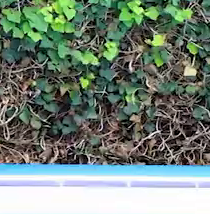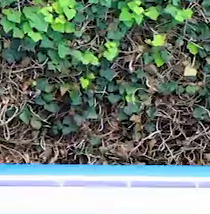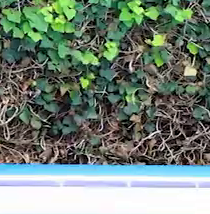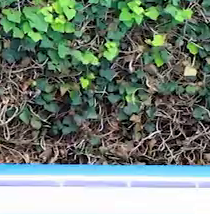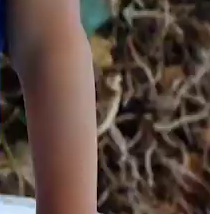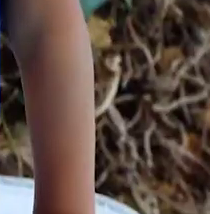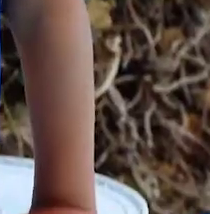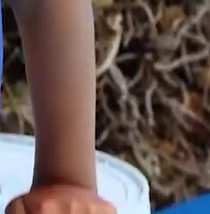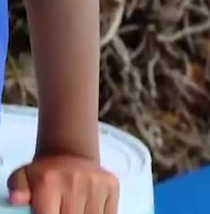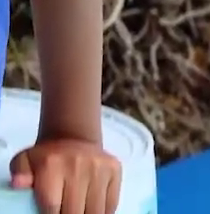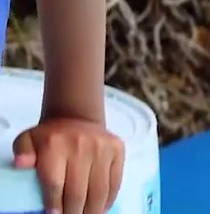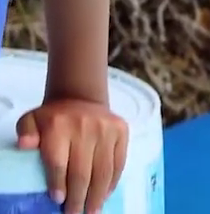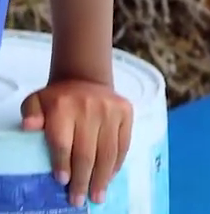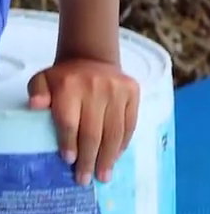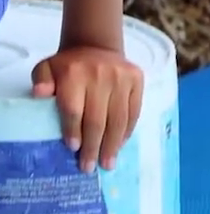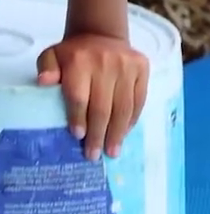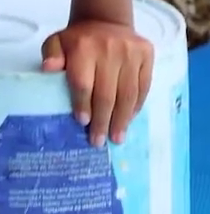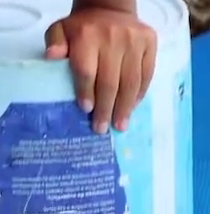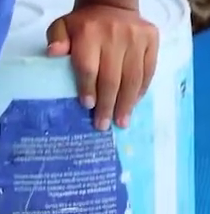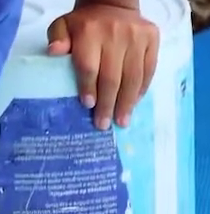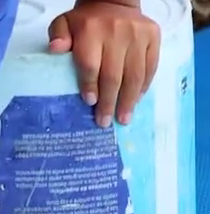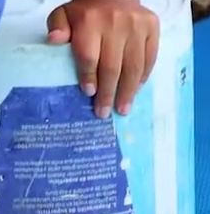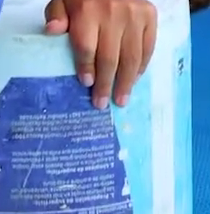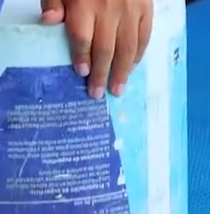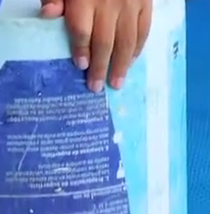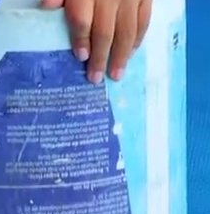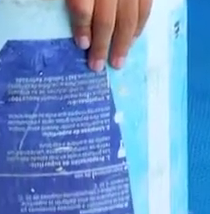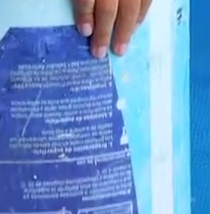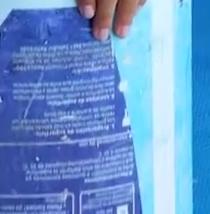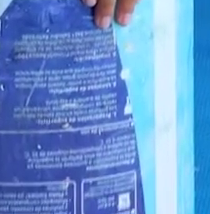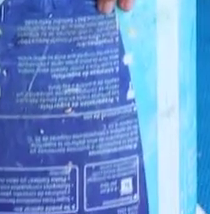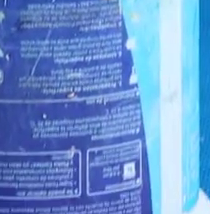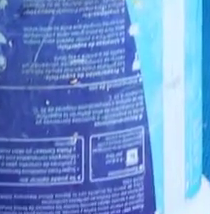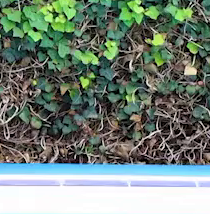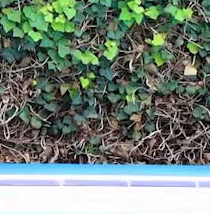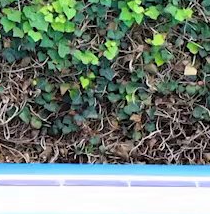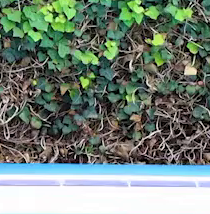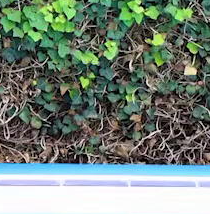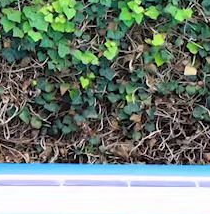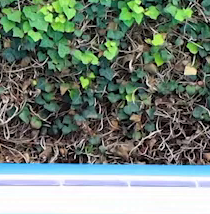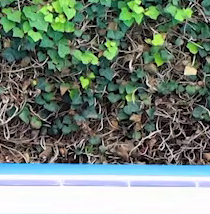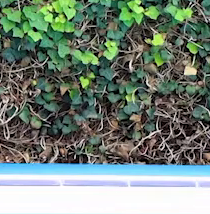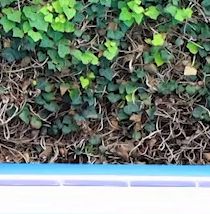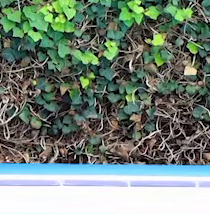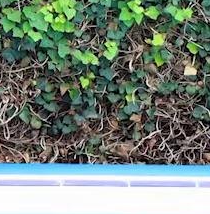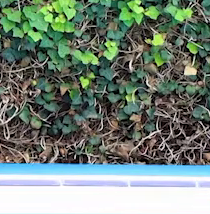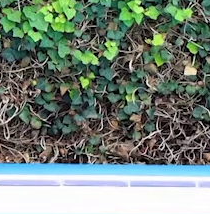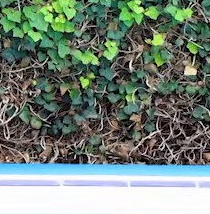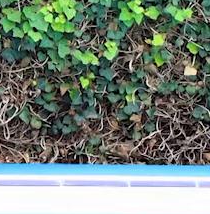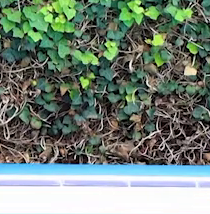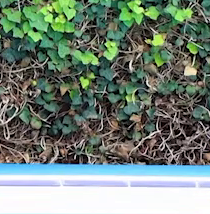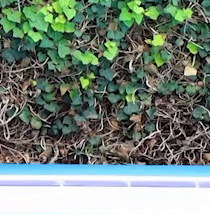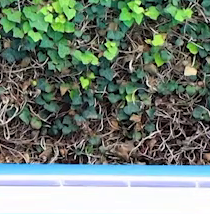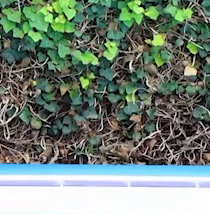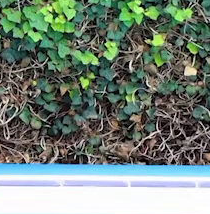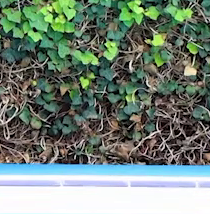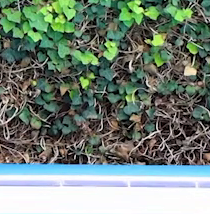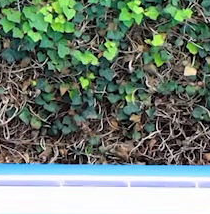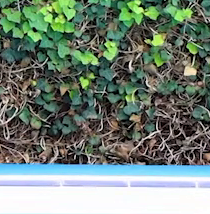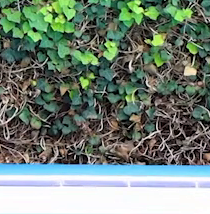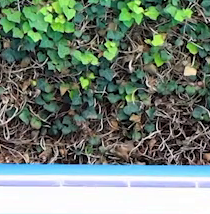apoyadas, sacamos cadera y nos posicionamos. Ahí nos vamos a mantener 15 segundos. Bien estirados los